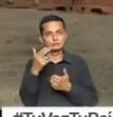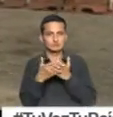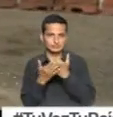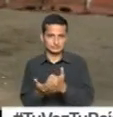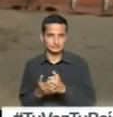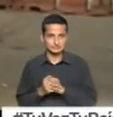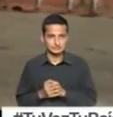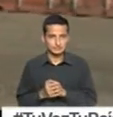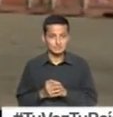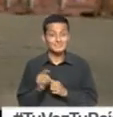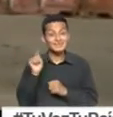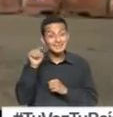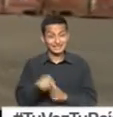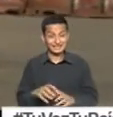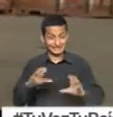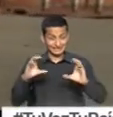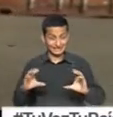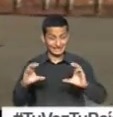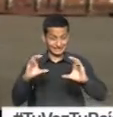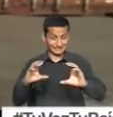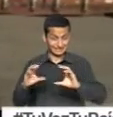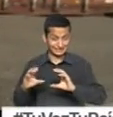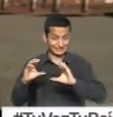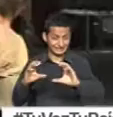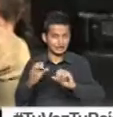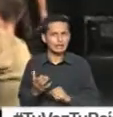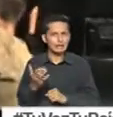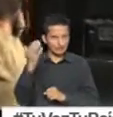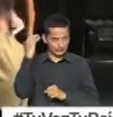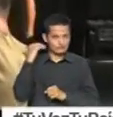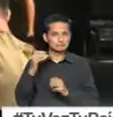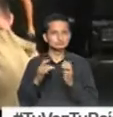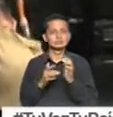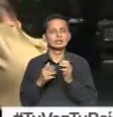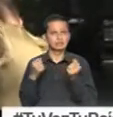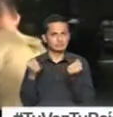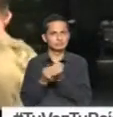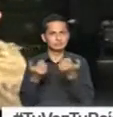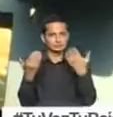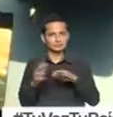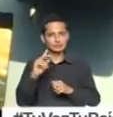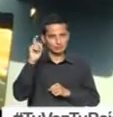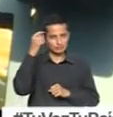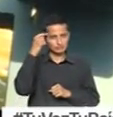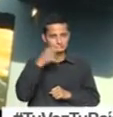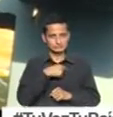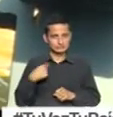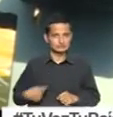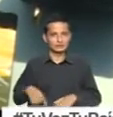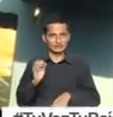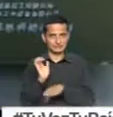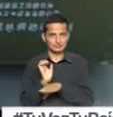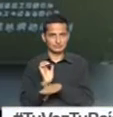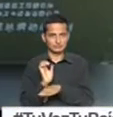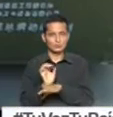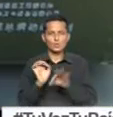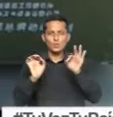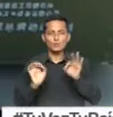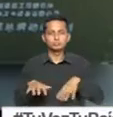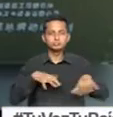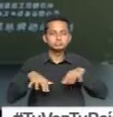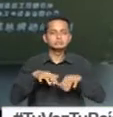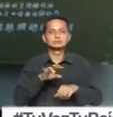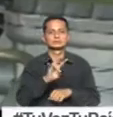Este cargamento se suma al solidario apoyo que brindó inmediatamente el gobierno de China al Ecuador tras el terremoto